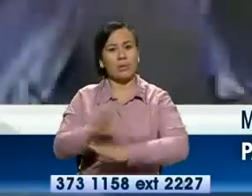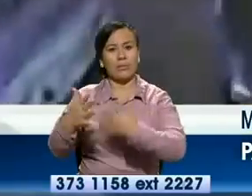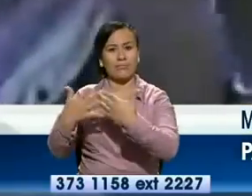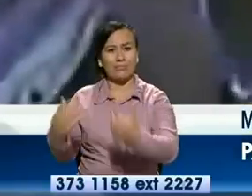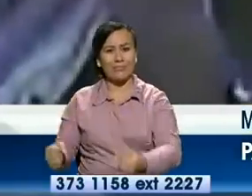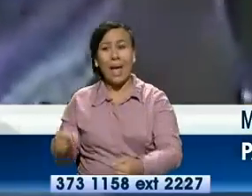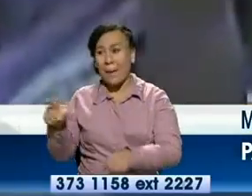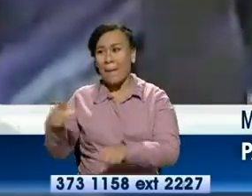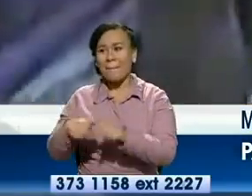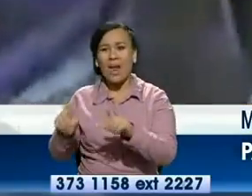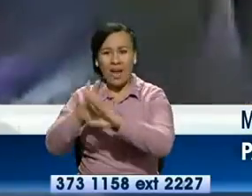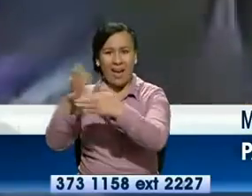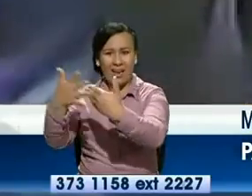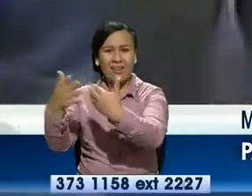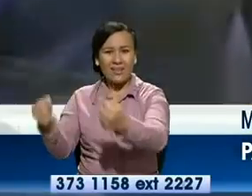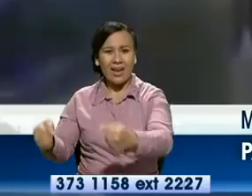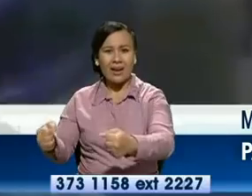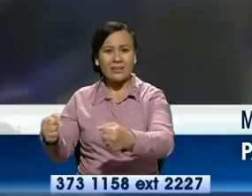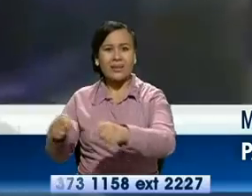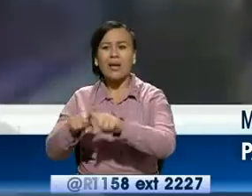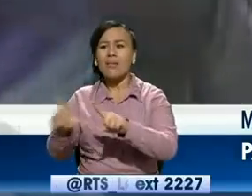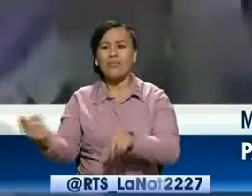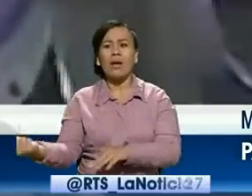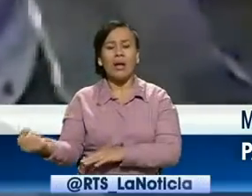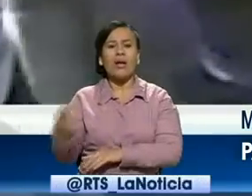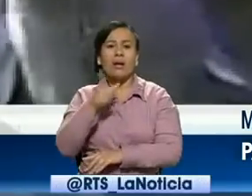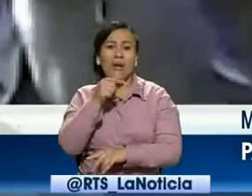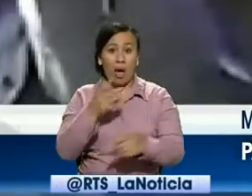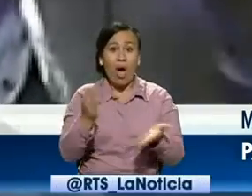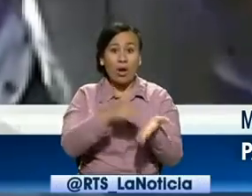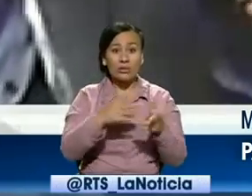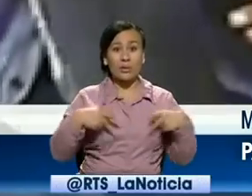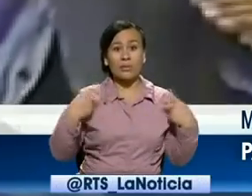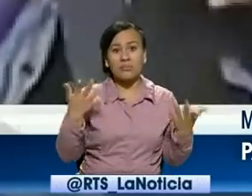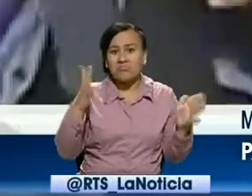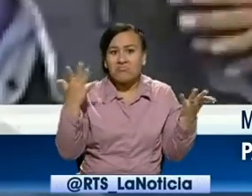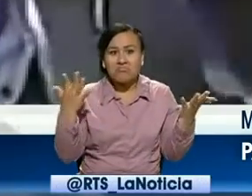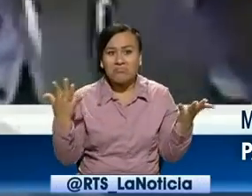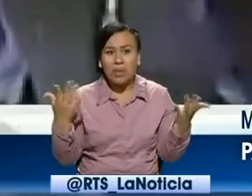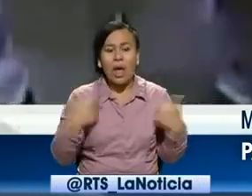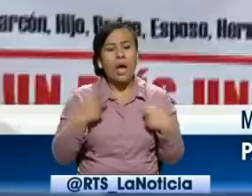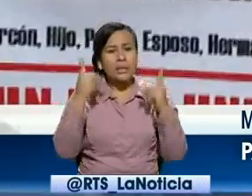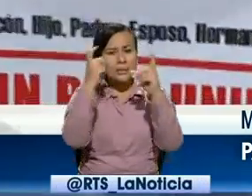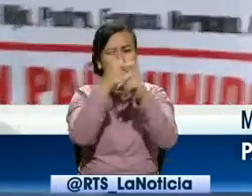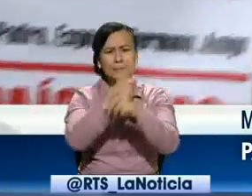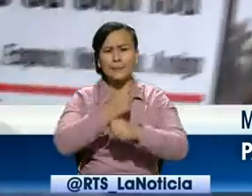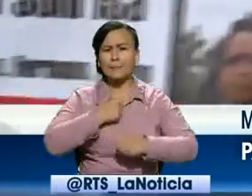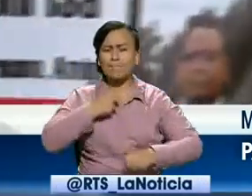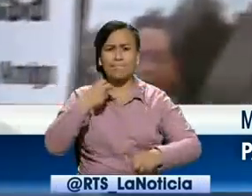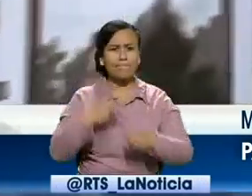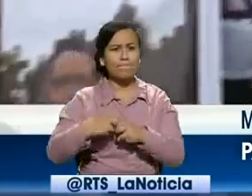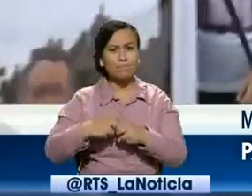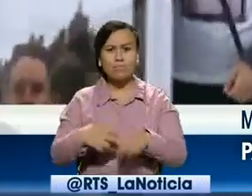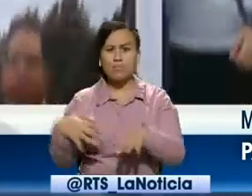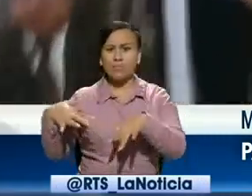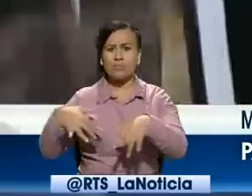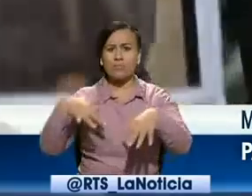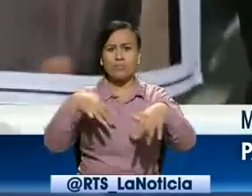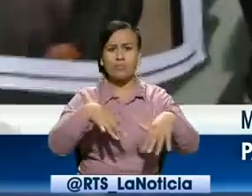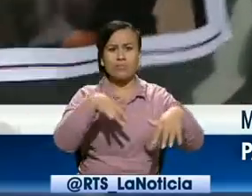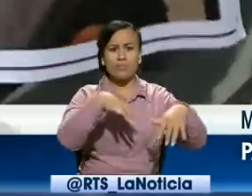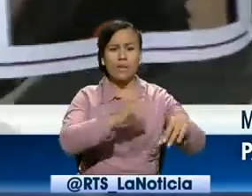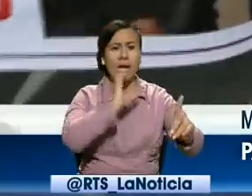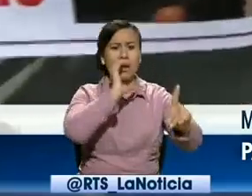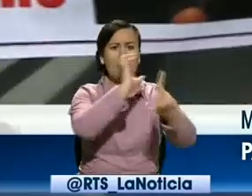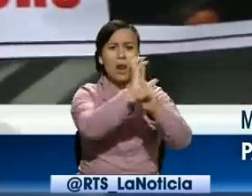devolverá a la vida a Manuelito, como era conocido en su círculo cercano, pero sacaron valor y fuerza y encabezaron la caminata que recorrió cerca